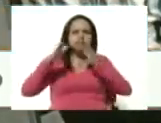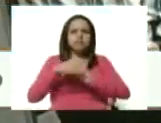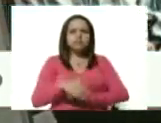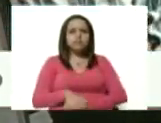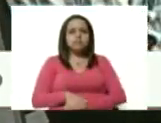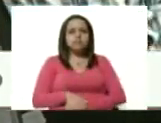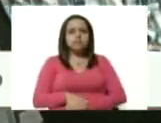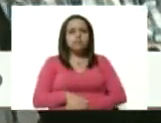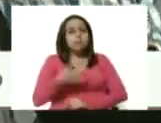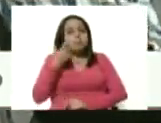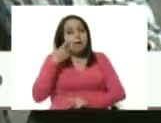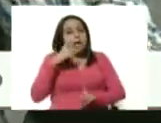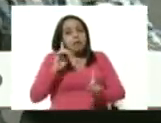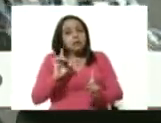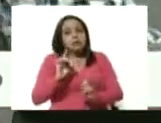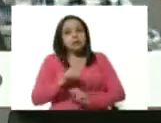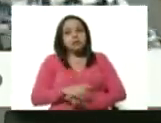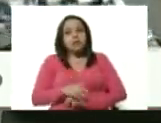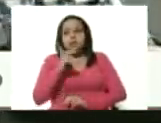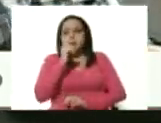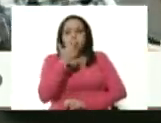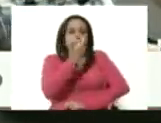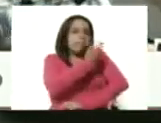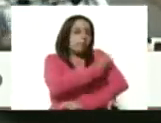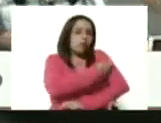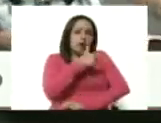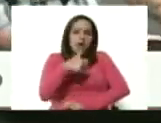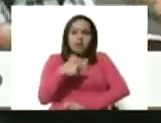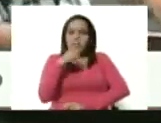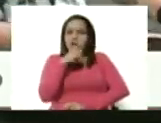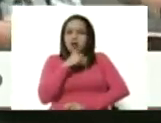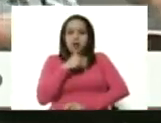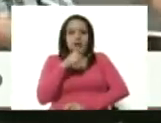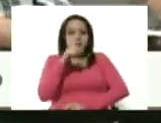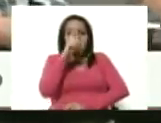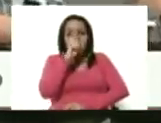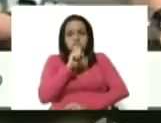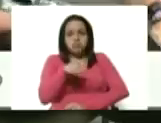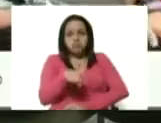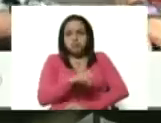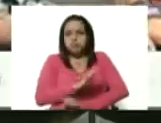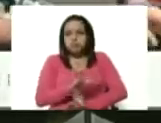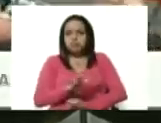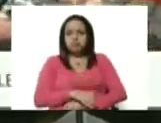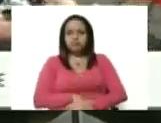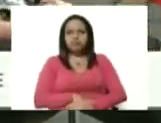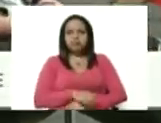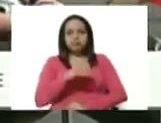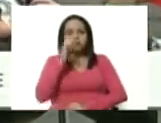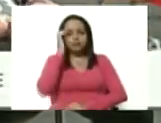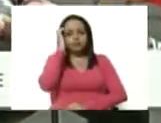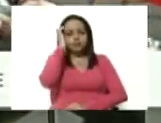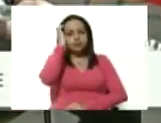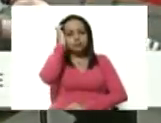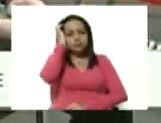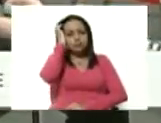pareciera que va a haber vacuna este año. Es lo que uno ve.